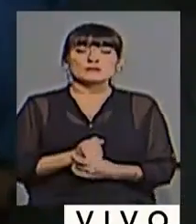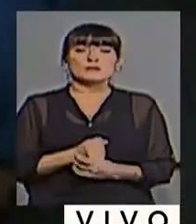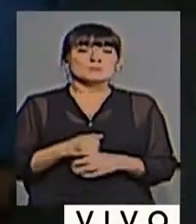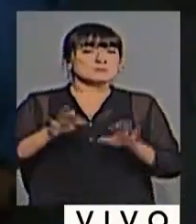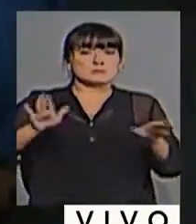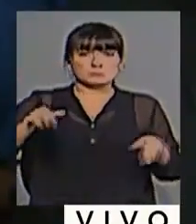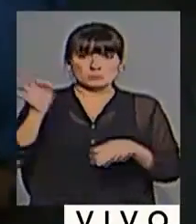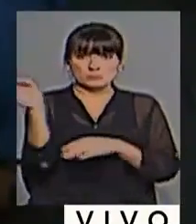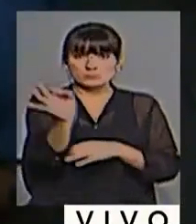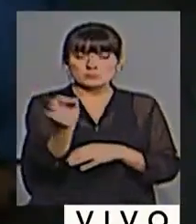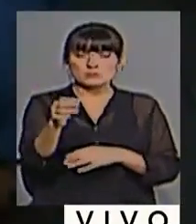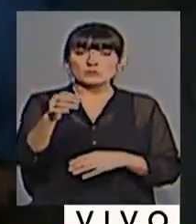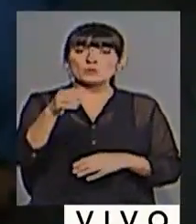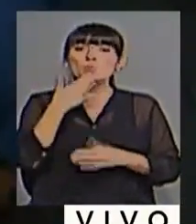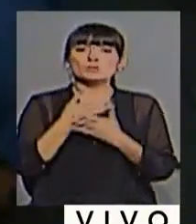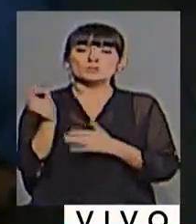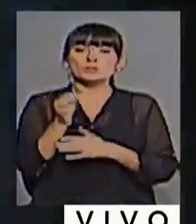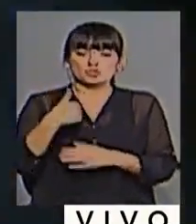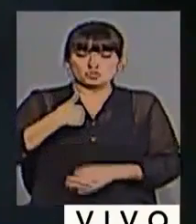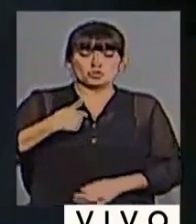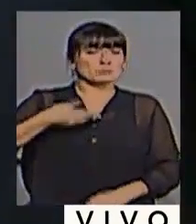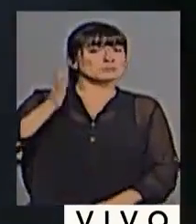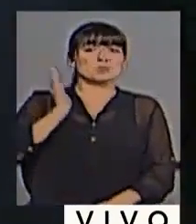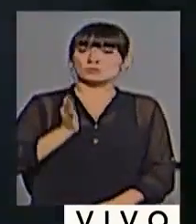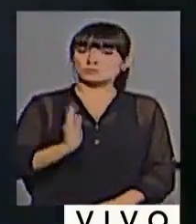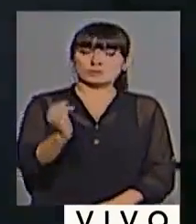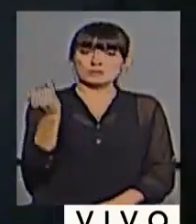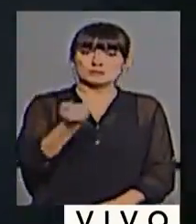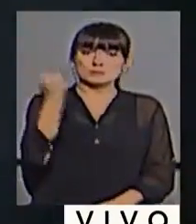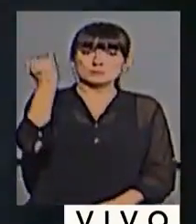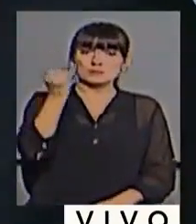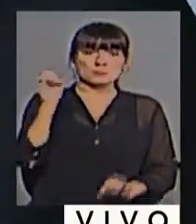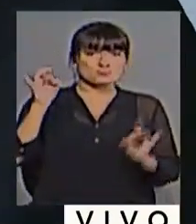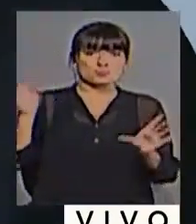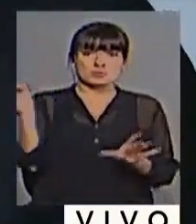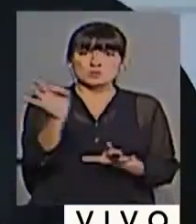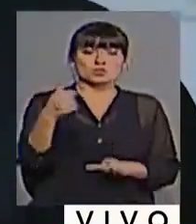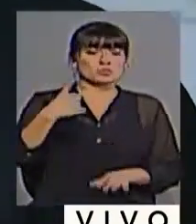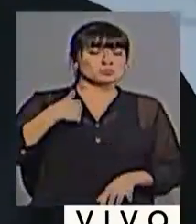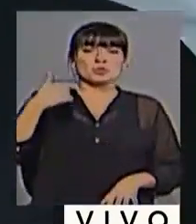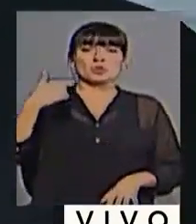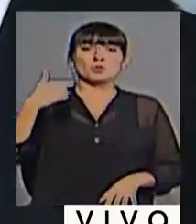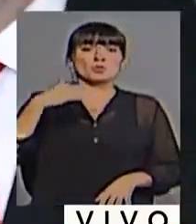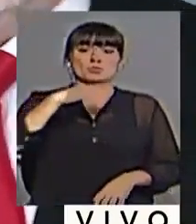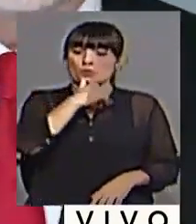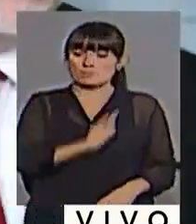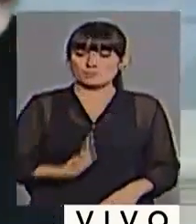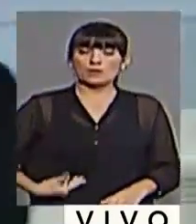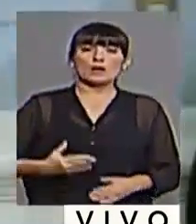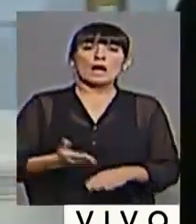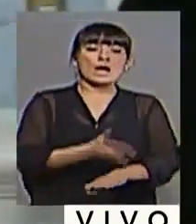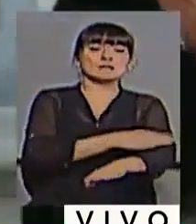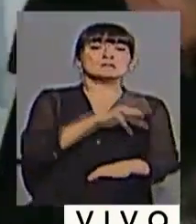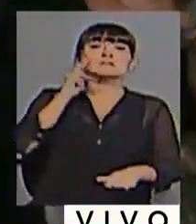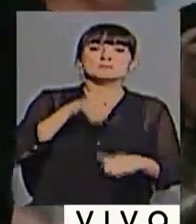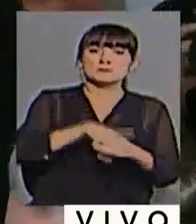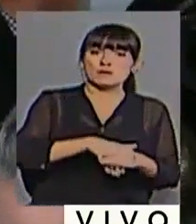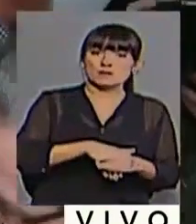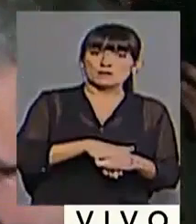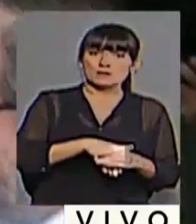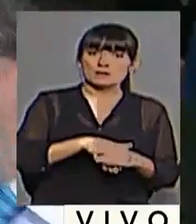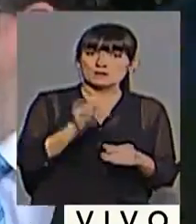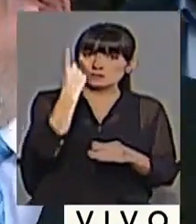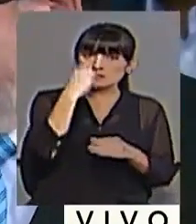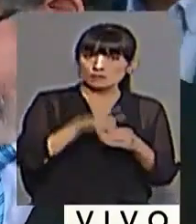dijo, yo voy a seguir independiente, así como dijo, yo no soy presidente si no hay primaria? Es la pregunta. Yo le quiero